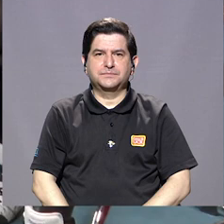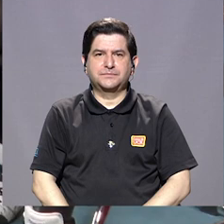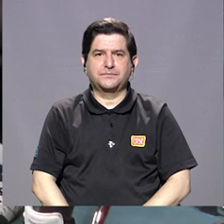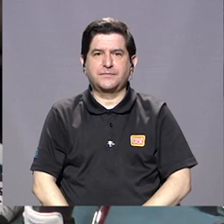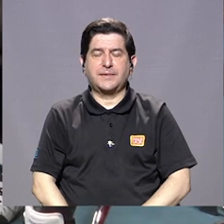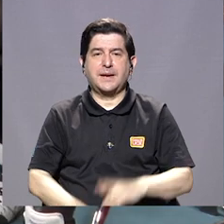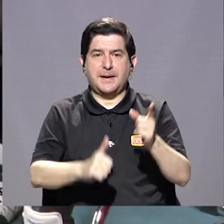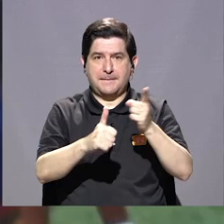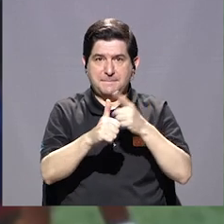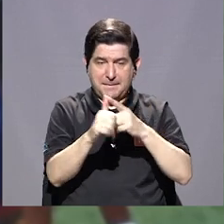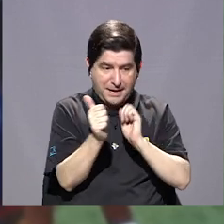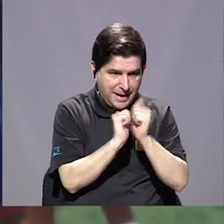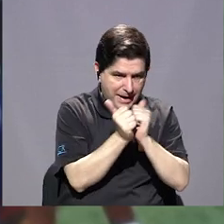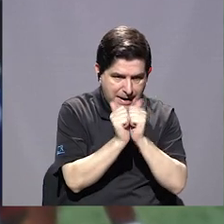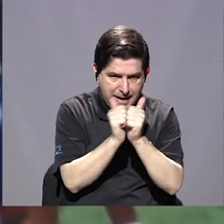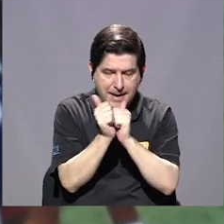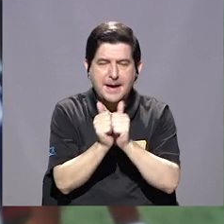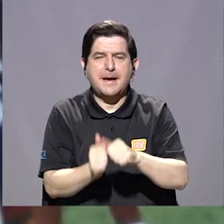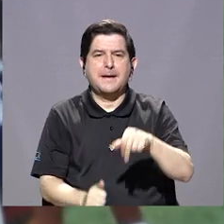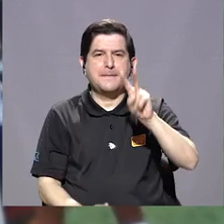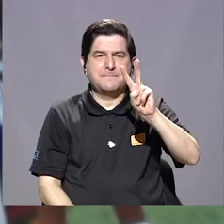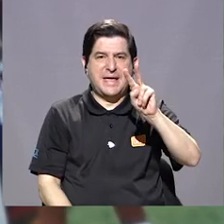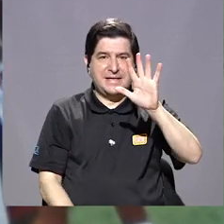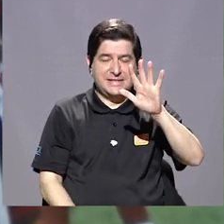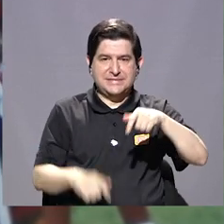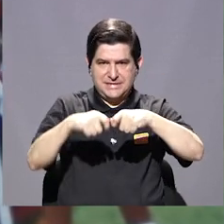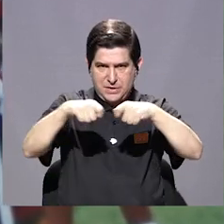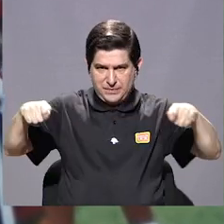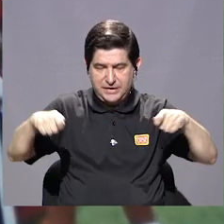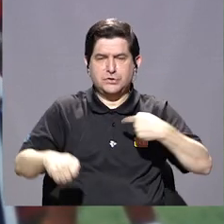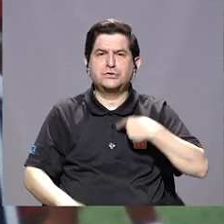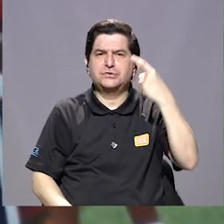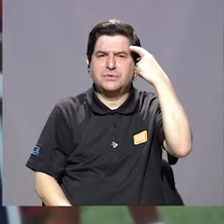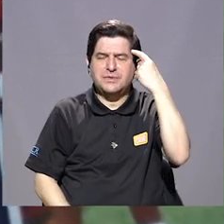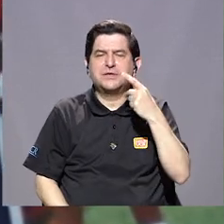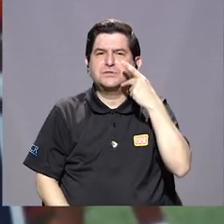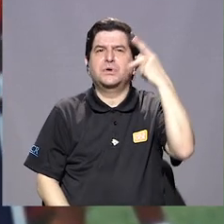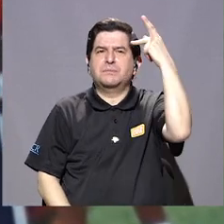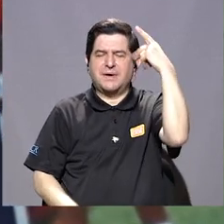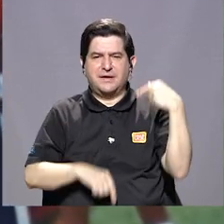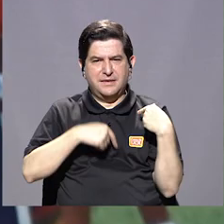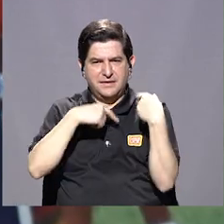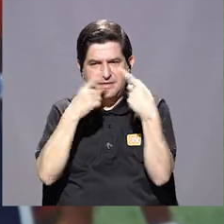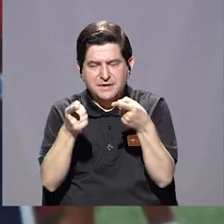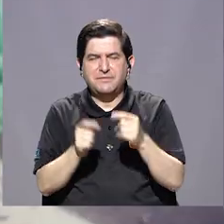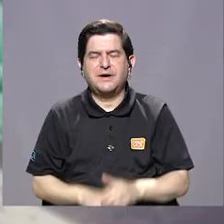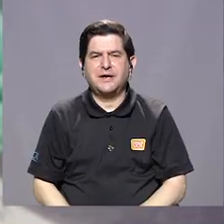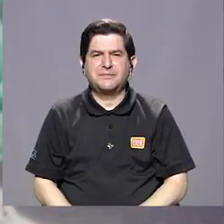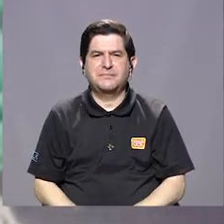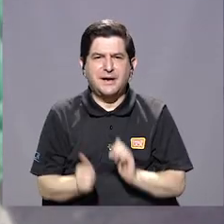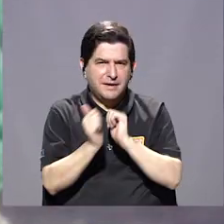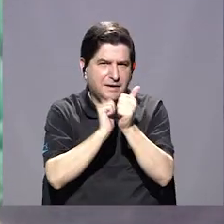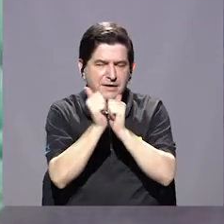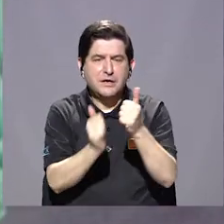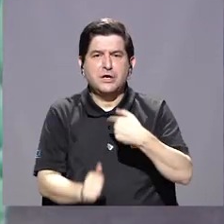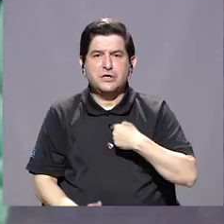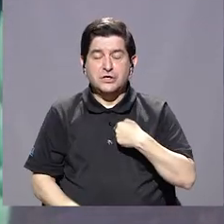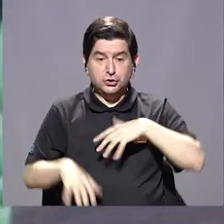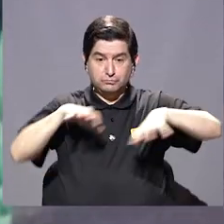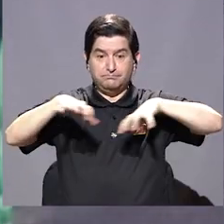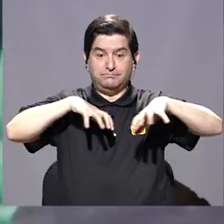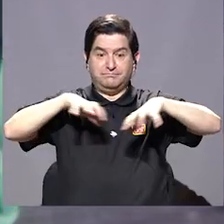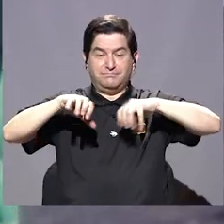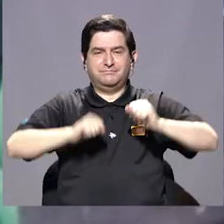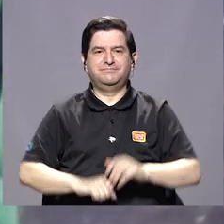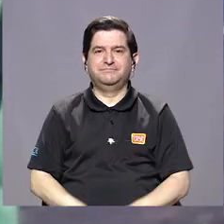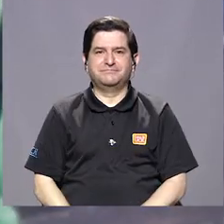tener mi primera competencia, 25 metros. Yo pienso que mis papás me llevaron a competir porque seguro yo era muy hiperactiva,